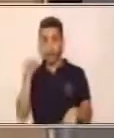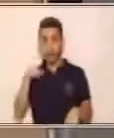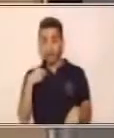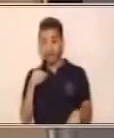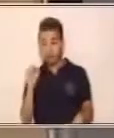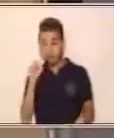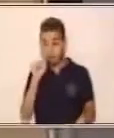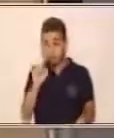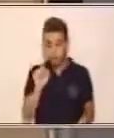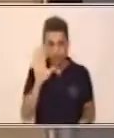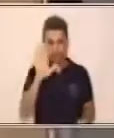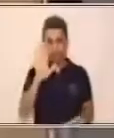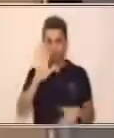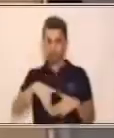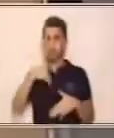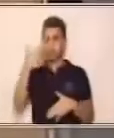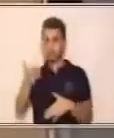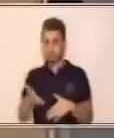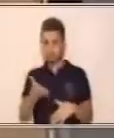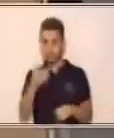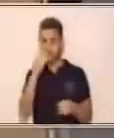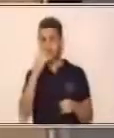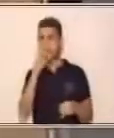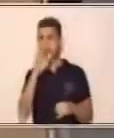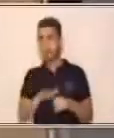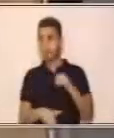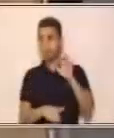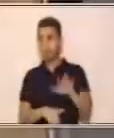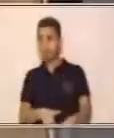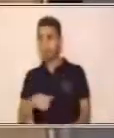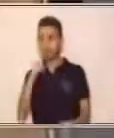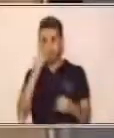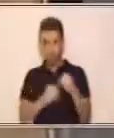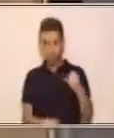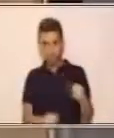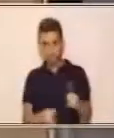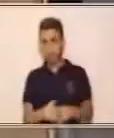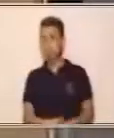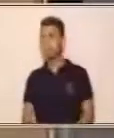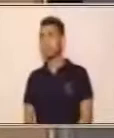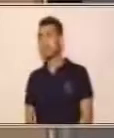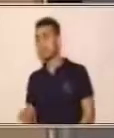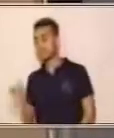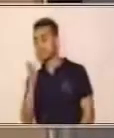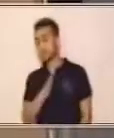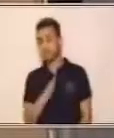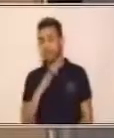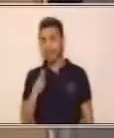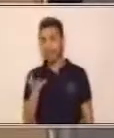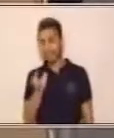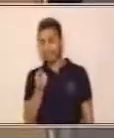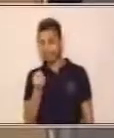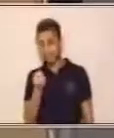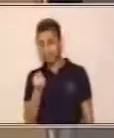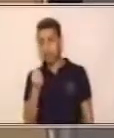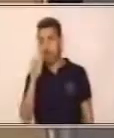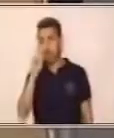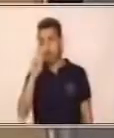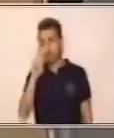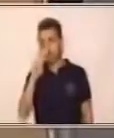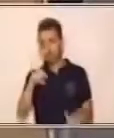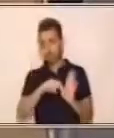en el punto número 4, en el paso número 4. Vamos a la parte entera y luego decimos a 2 le quito